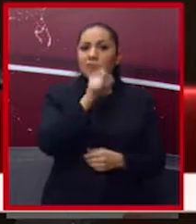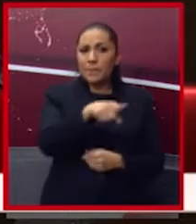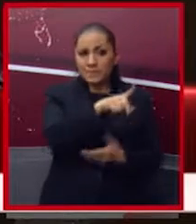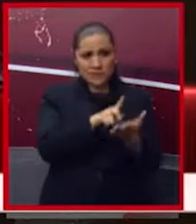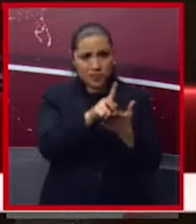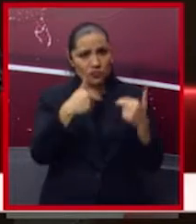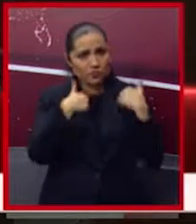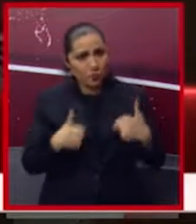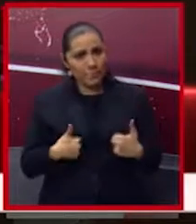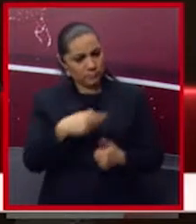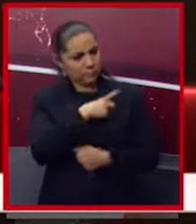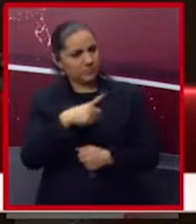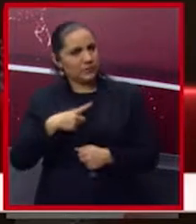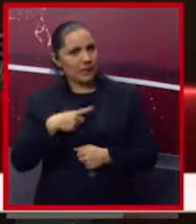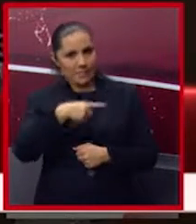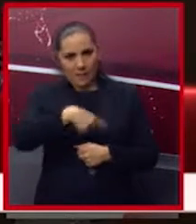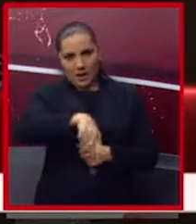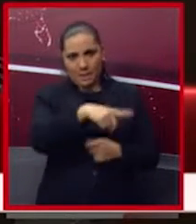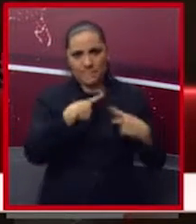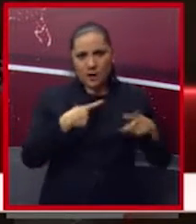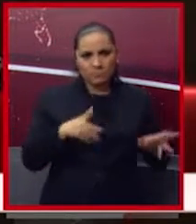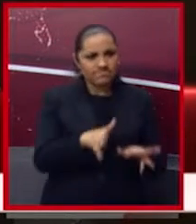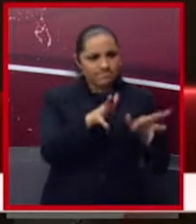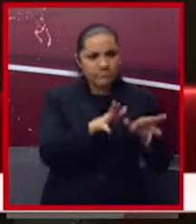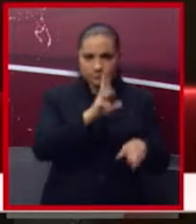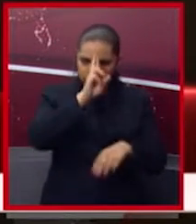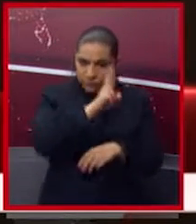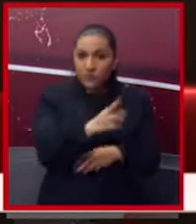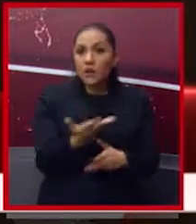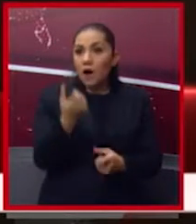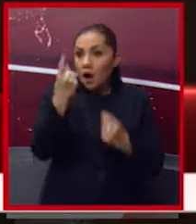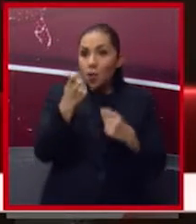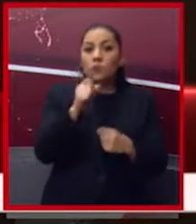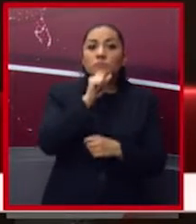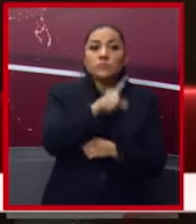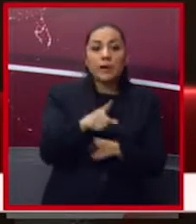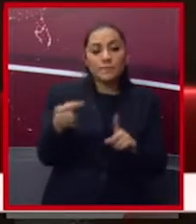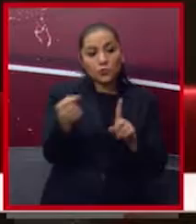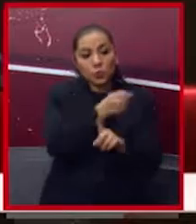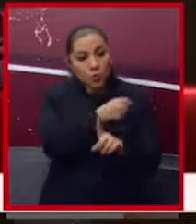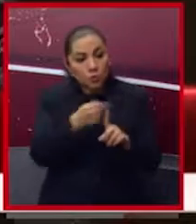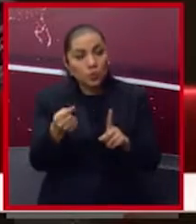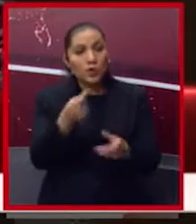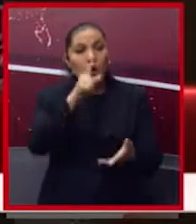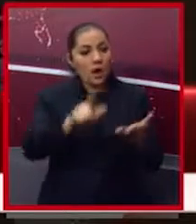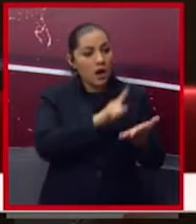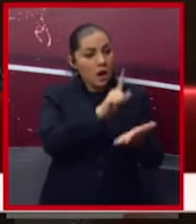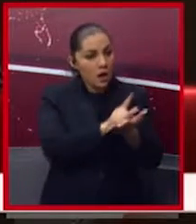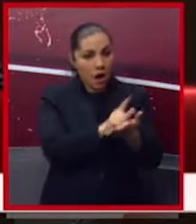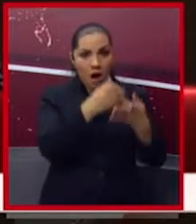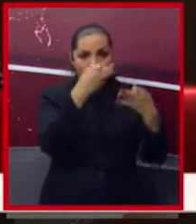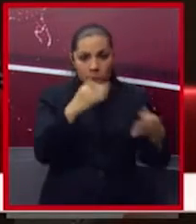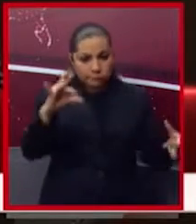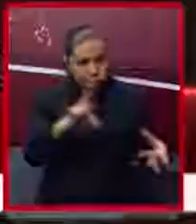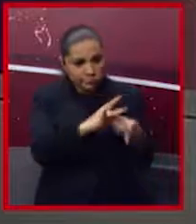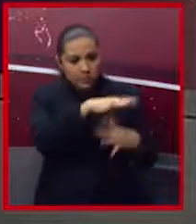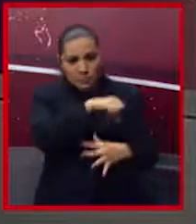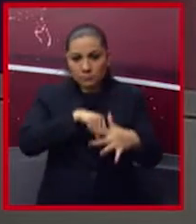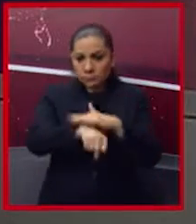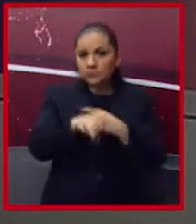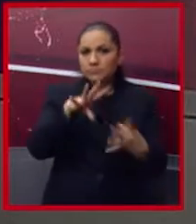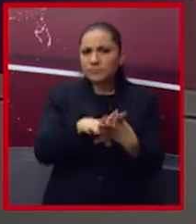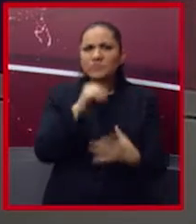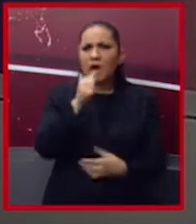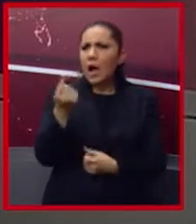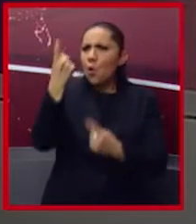administración en los temas de desaparición, tortura, impunidad y abusos de autoridad.